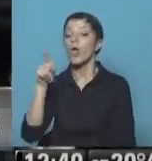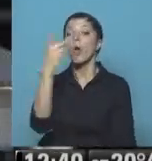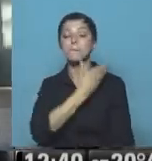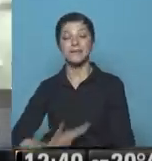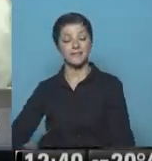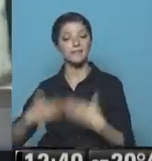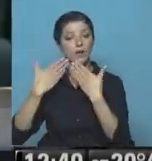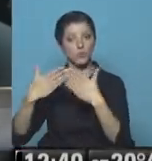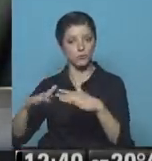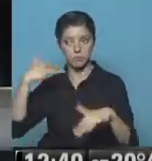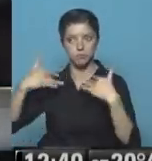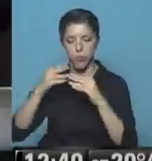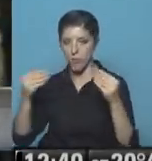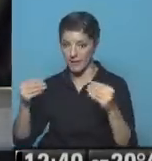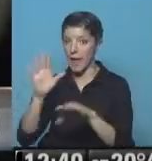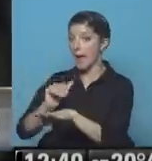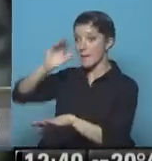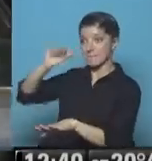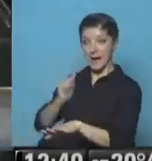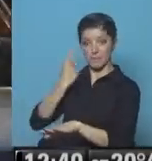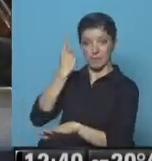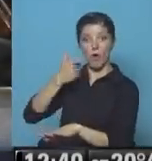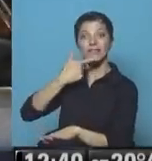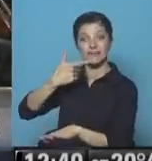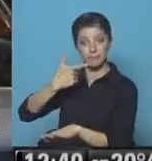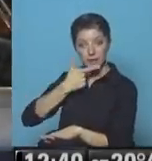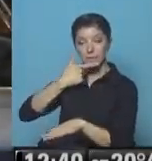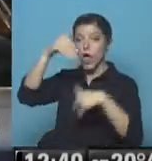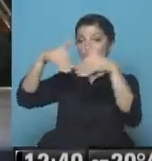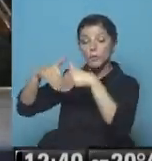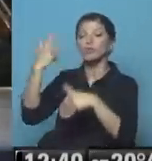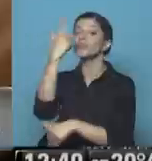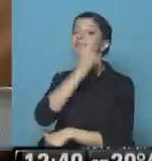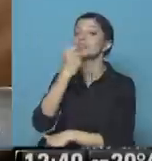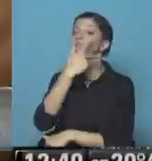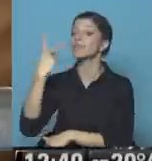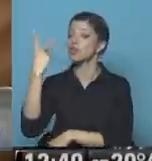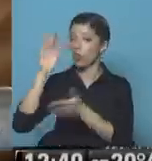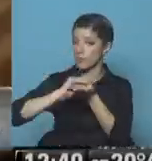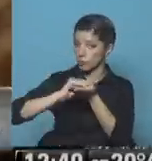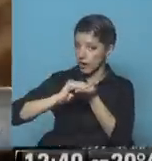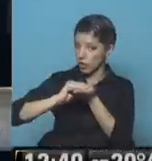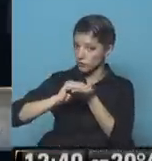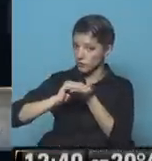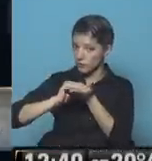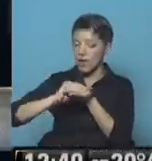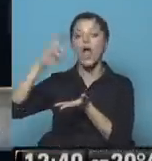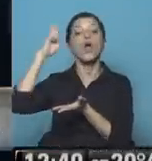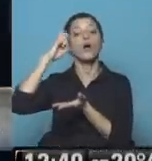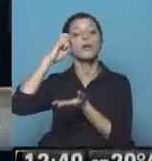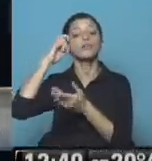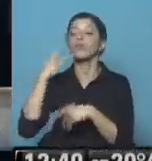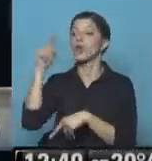se precipitó luego de que el martes 1 de septiembre, con el voto de 132 diputados, el Congreso le retiró